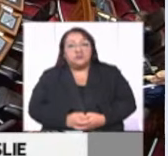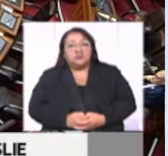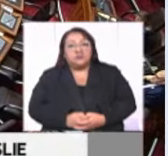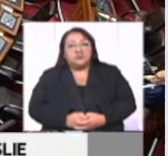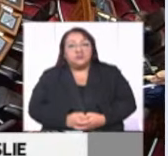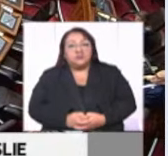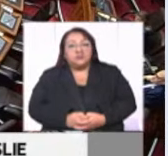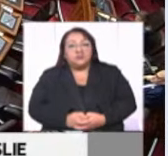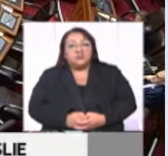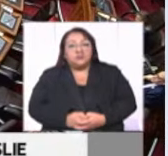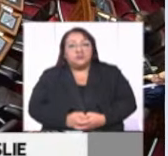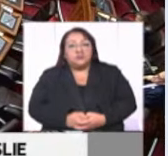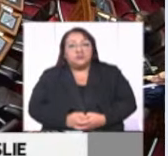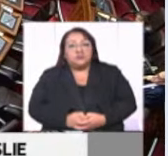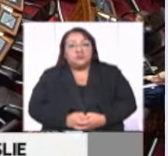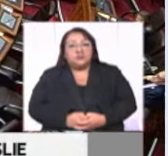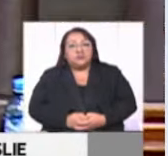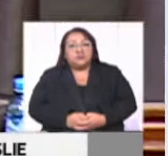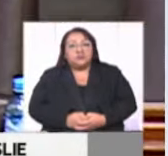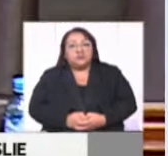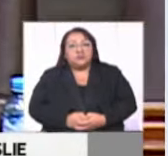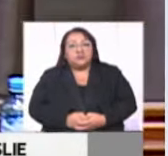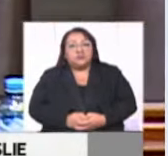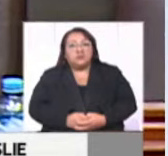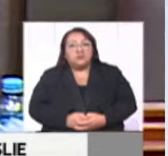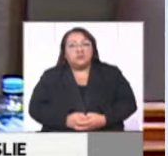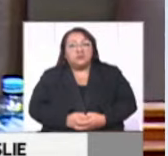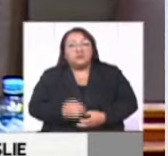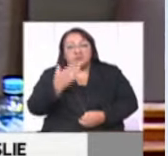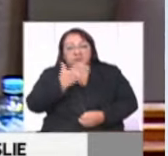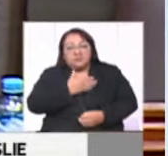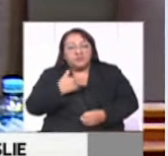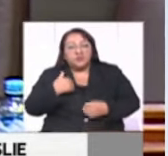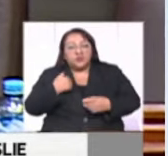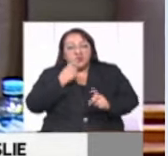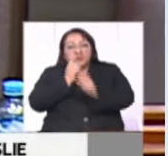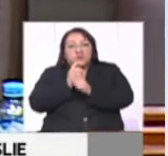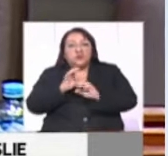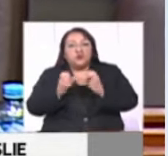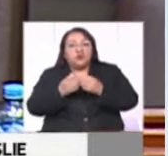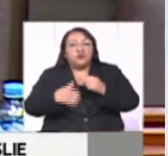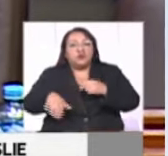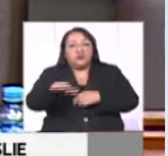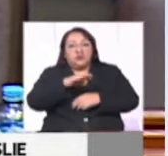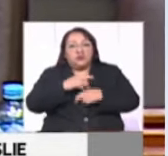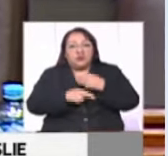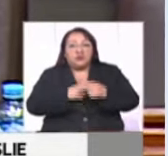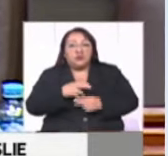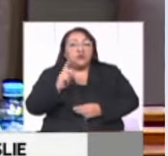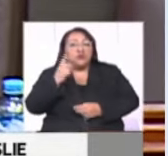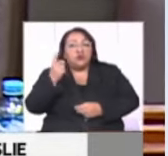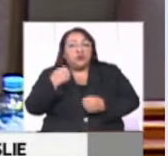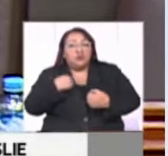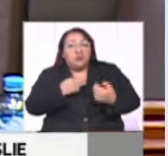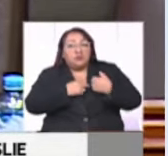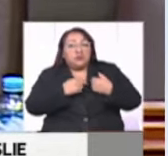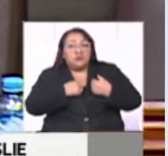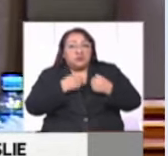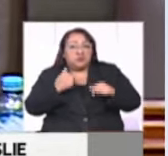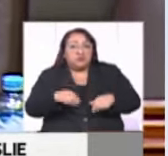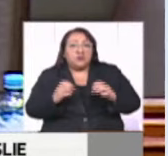Gracias, presidente. Hoy me dirijo a la representación nacional, no solo como